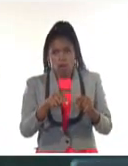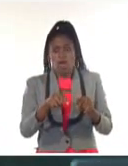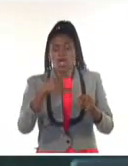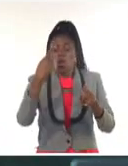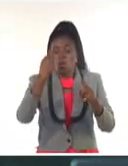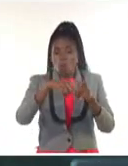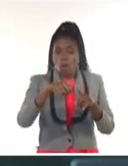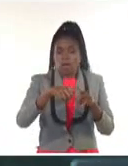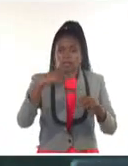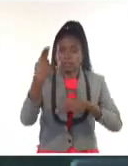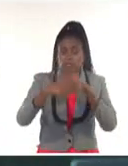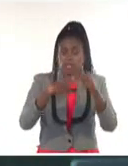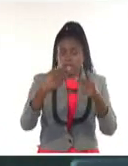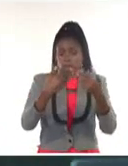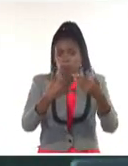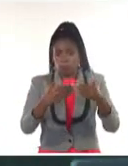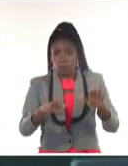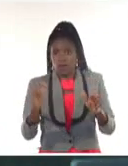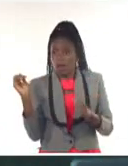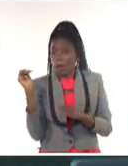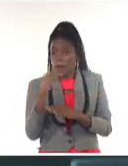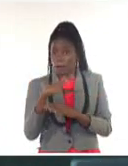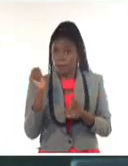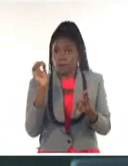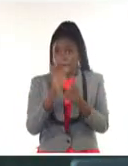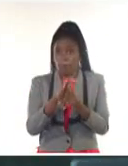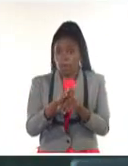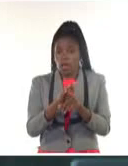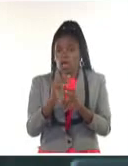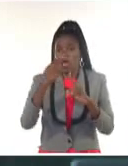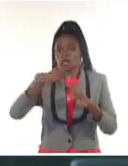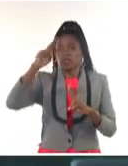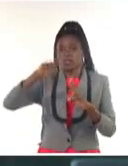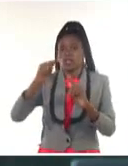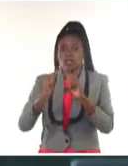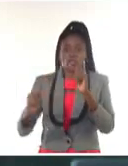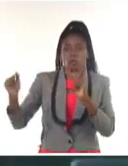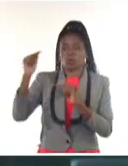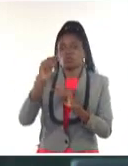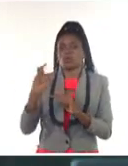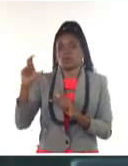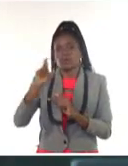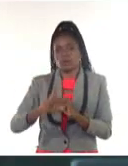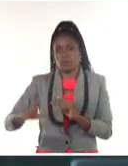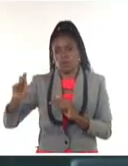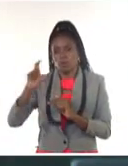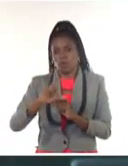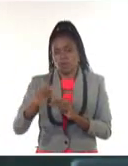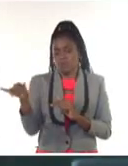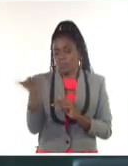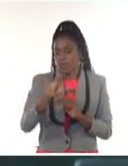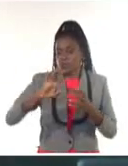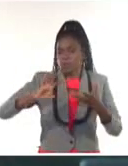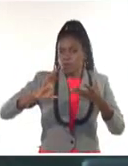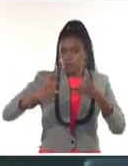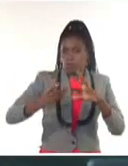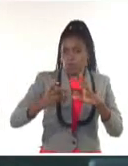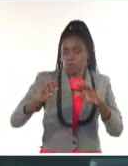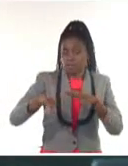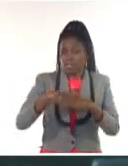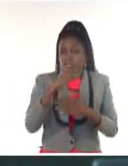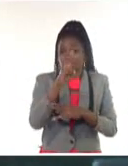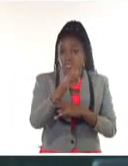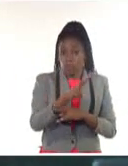inaugural que se hará en el parque, que también quedará inaugurado de nuestro teatro principal de Camagüey. De igual manera, el día 2 haremos